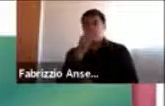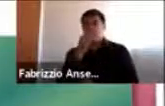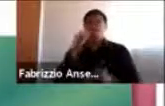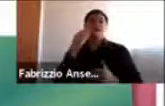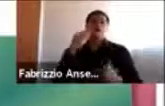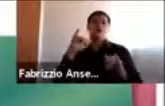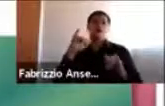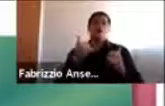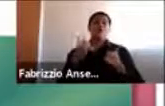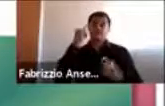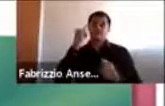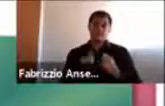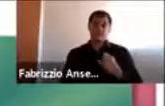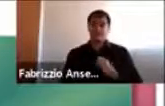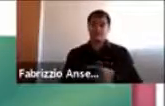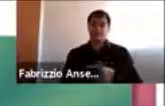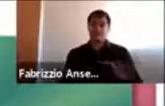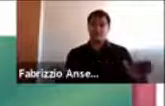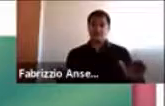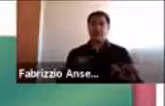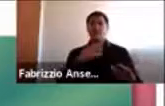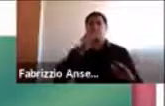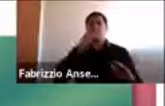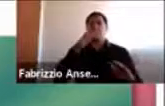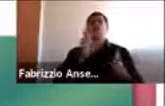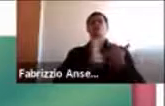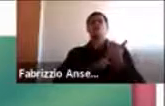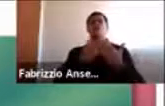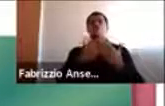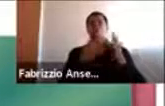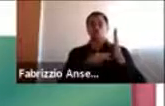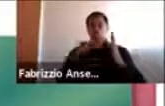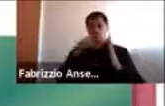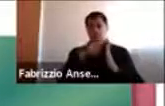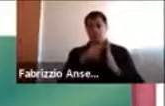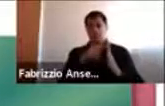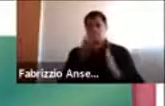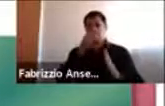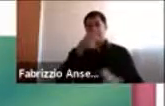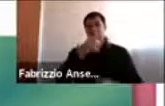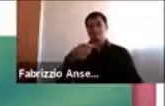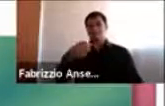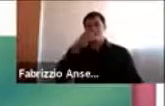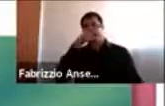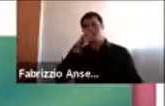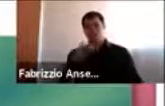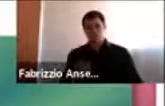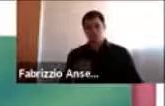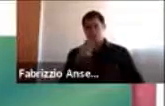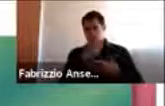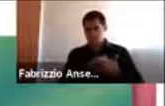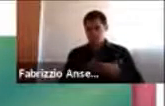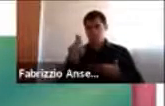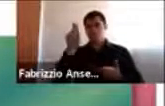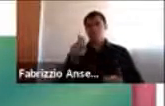le muestra el nivel de el nivel de efectividad en este caso estaba al 100% correcto ustedes pueden ver que aquí